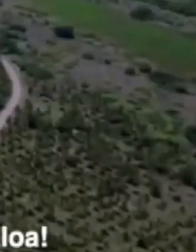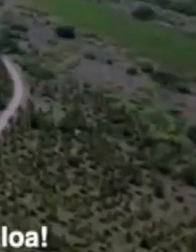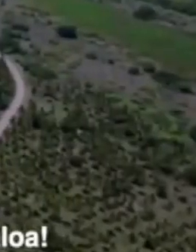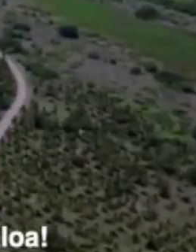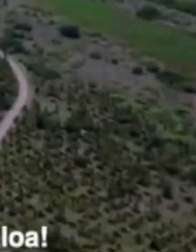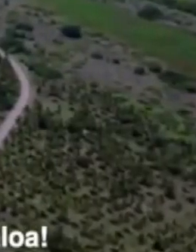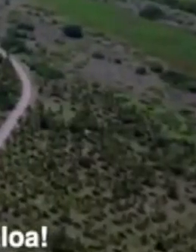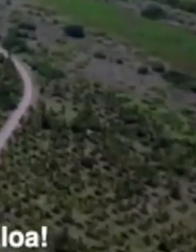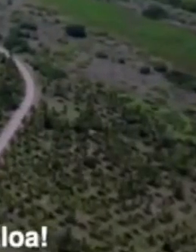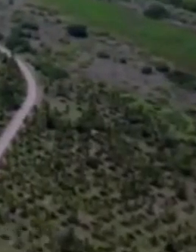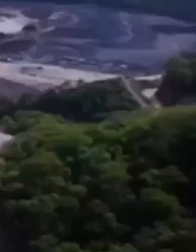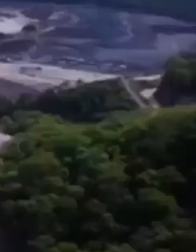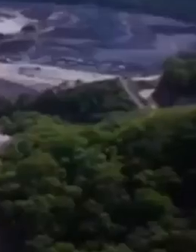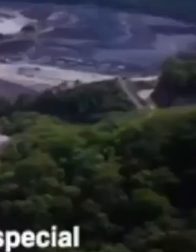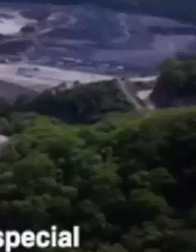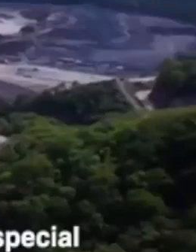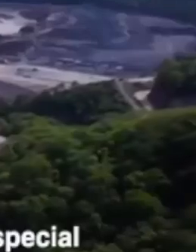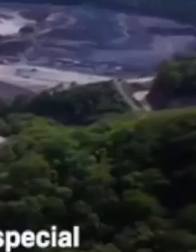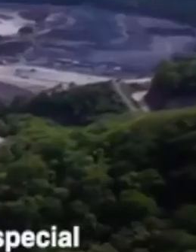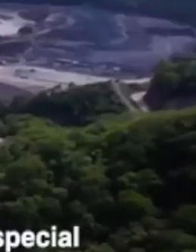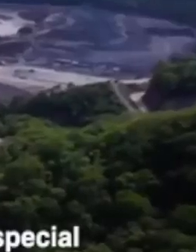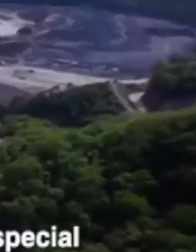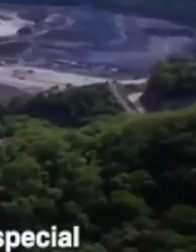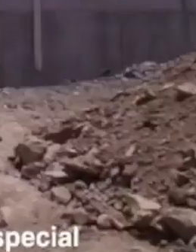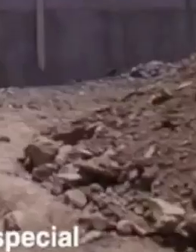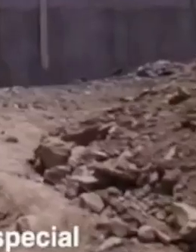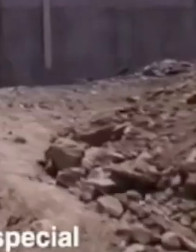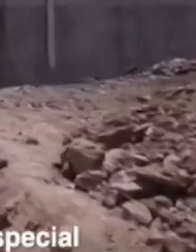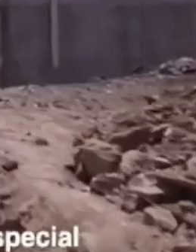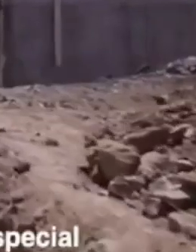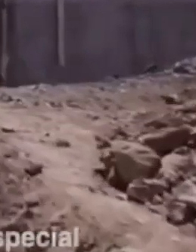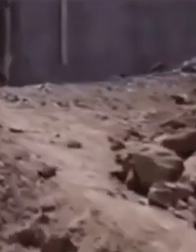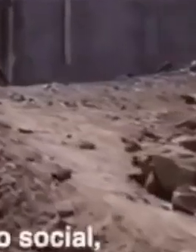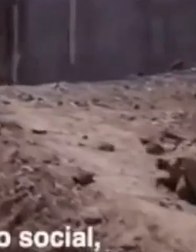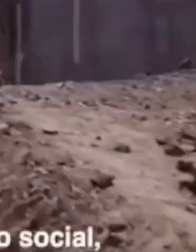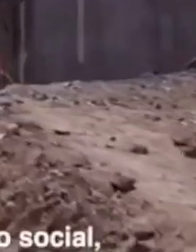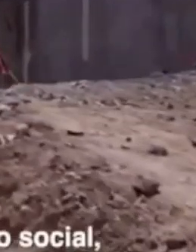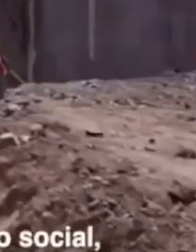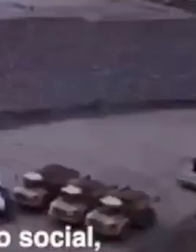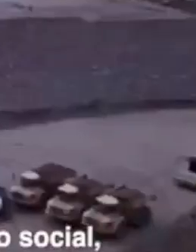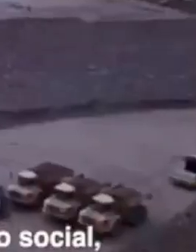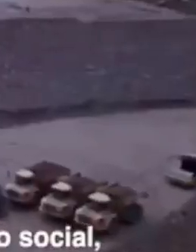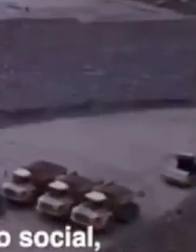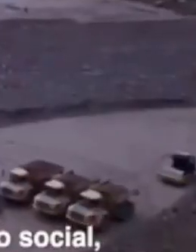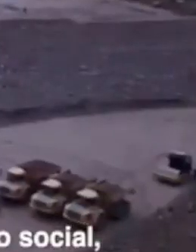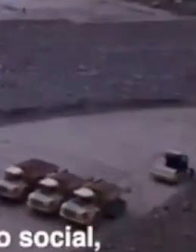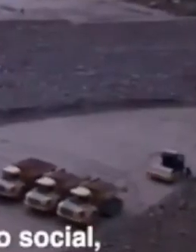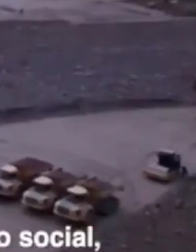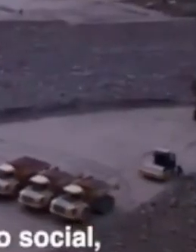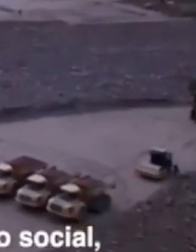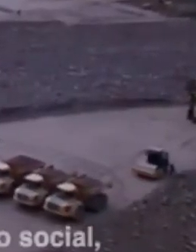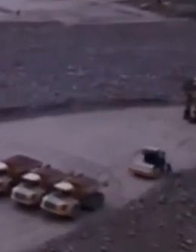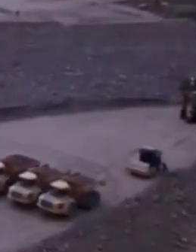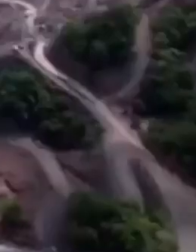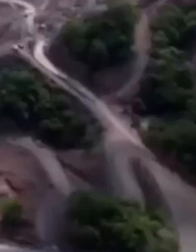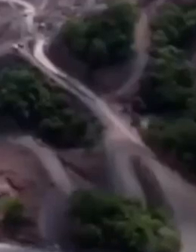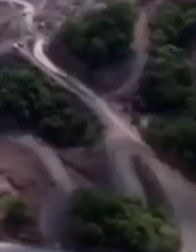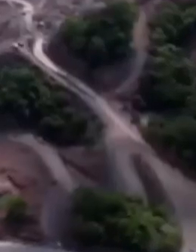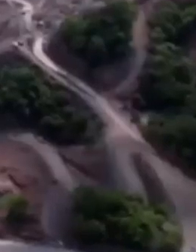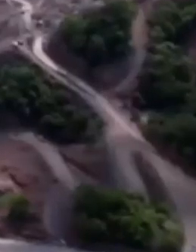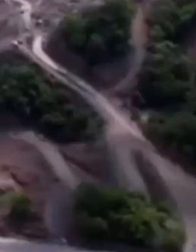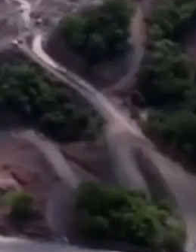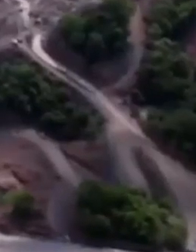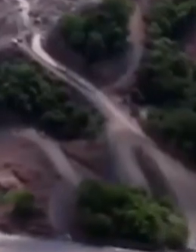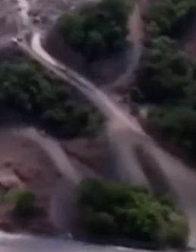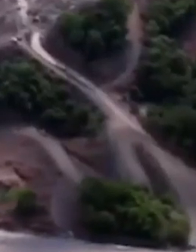Playa Espíritu Sinaloa. Con la compra de tus cachitos del gran sorteo especial, aportas para la construcción de obras con beneficio social como la Presa Santa